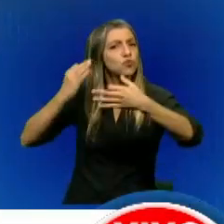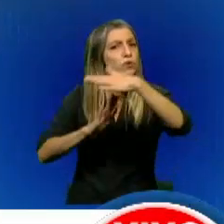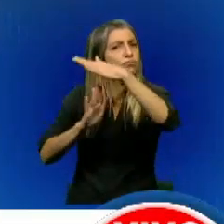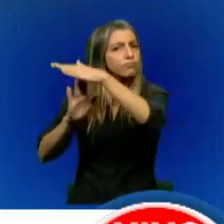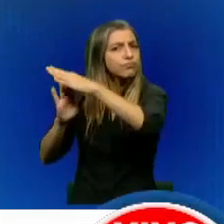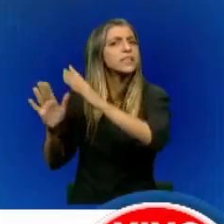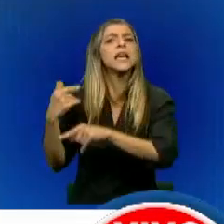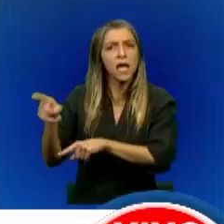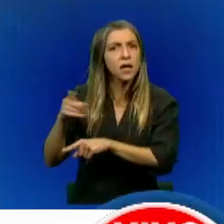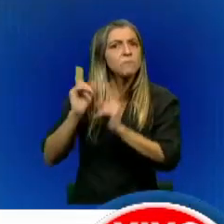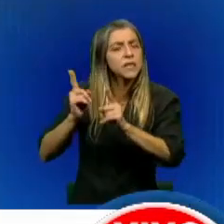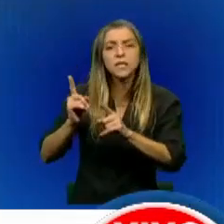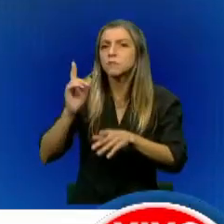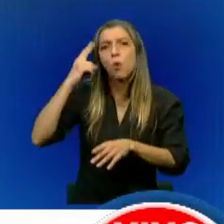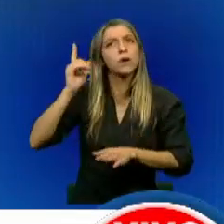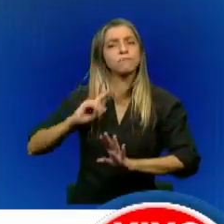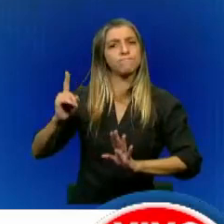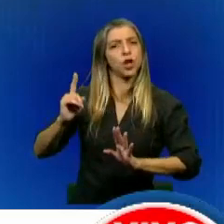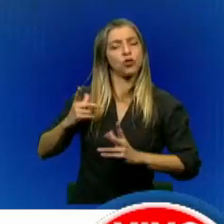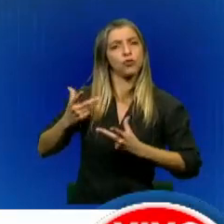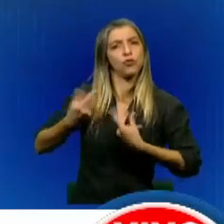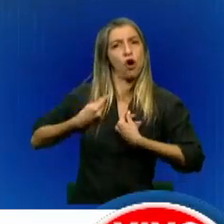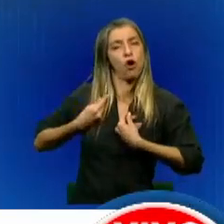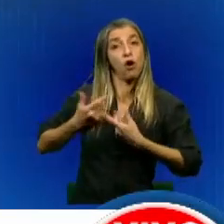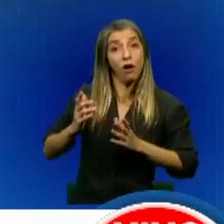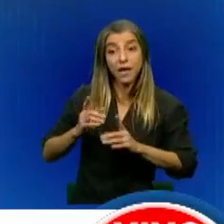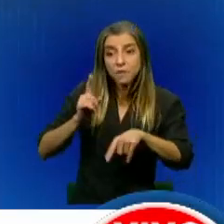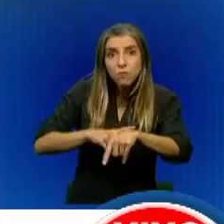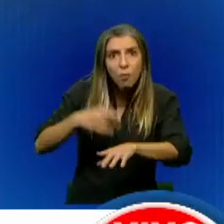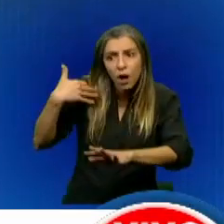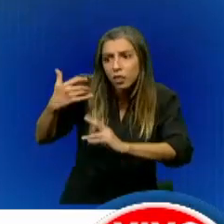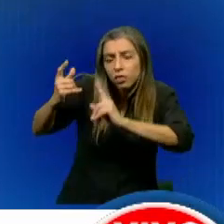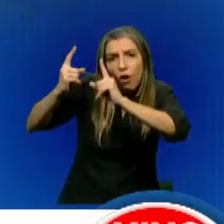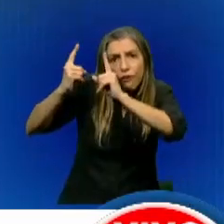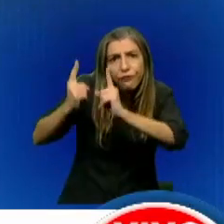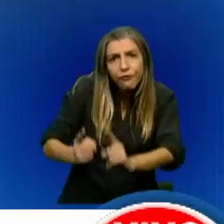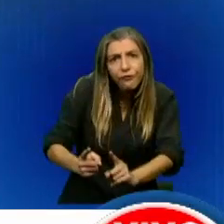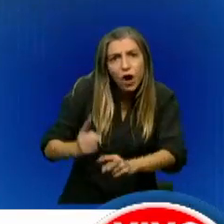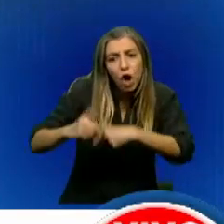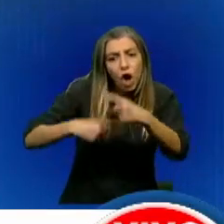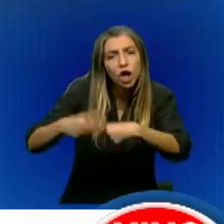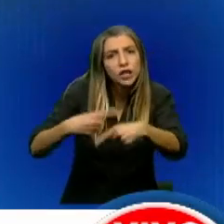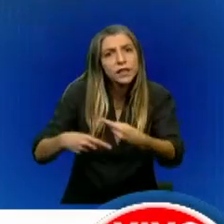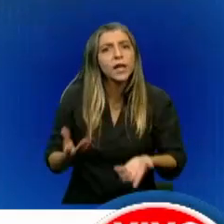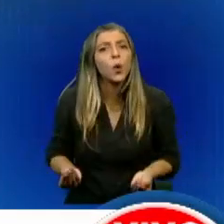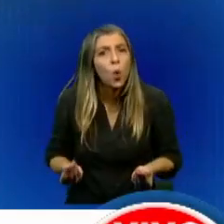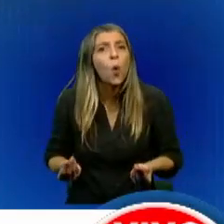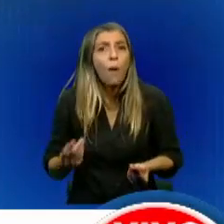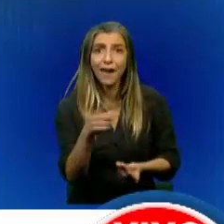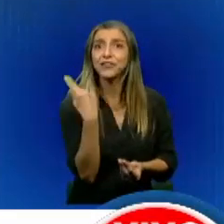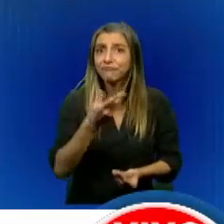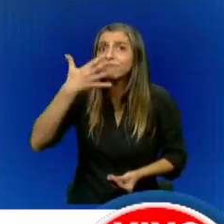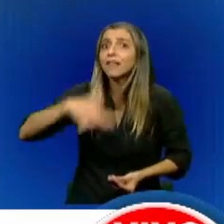pasó? Del año 2003 hasta ahora, ese decreto sigue vigente, porque se entendió que era una